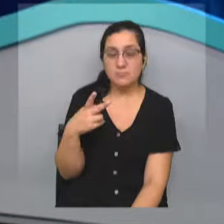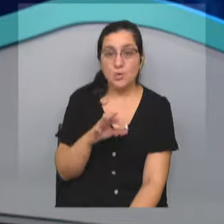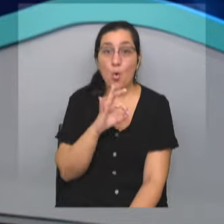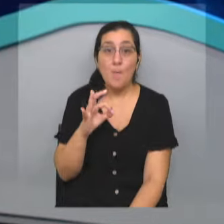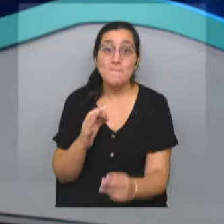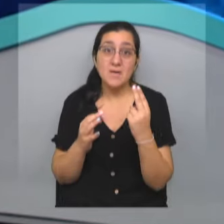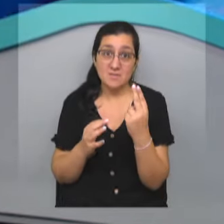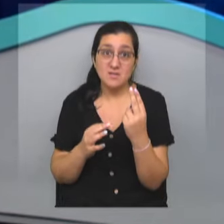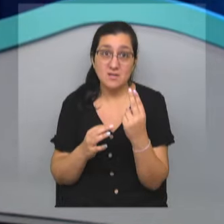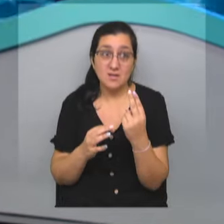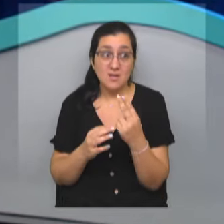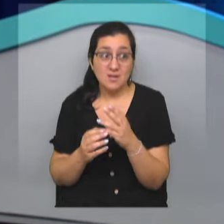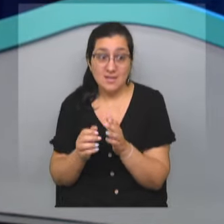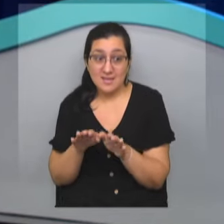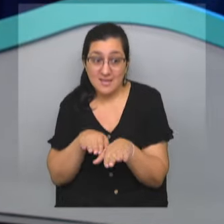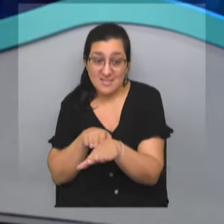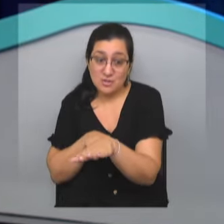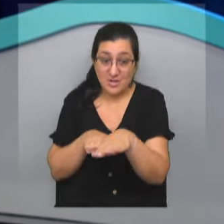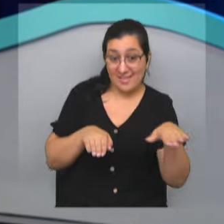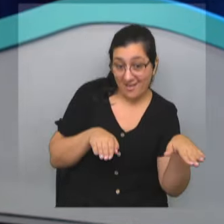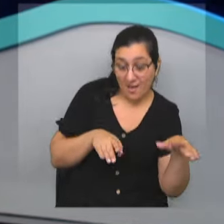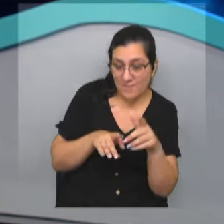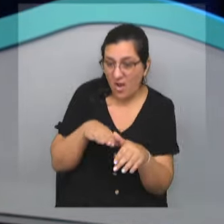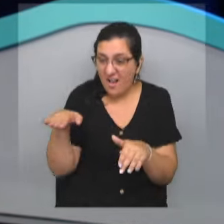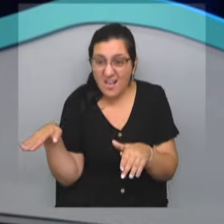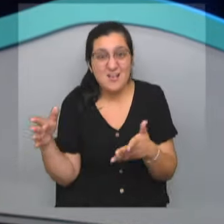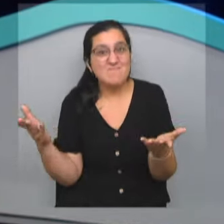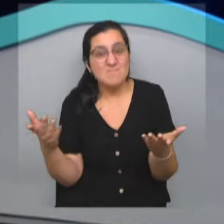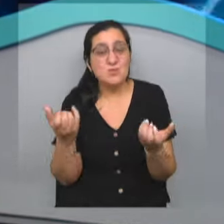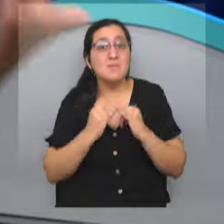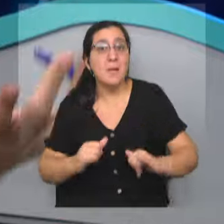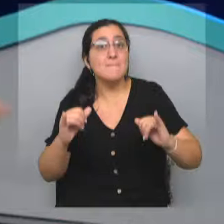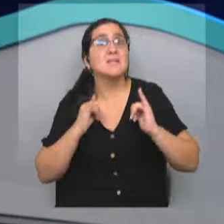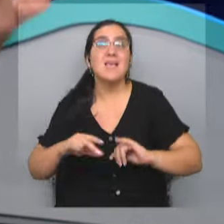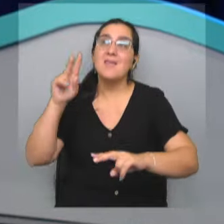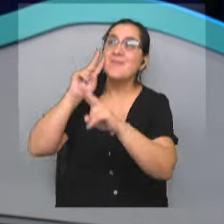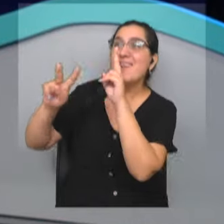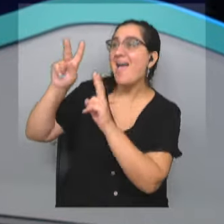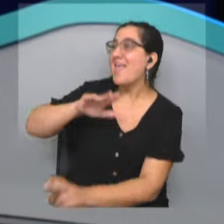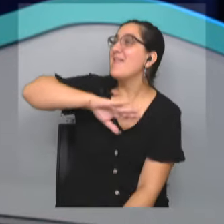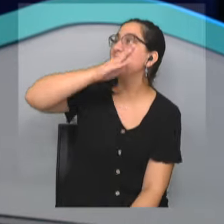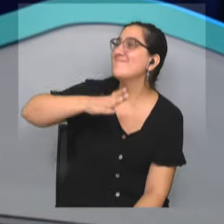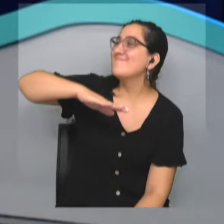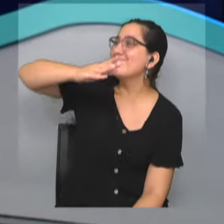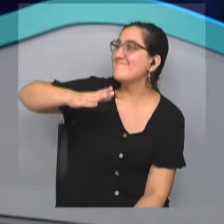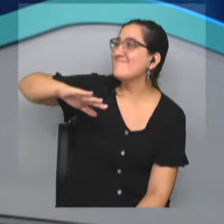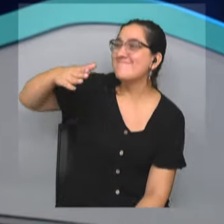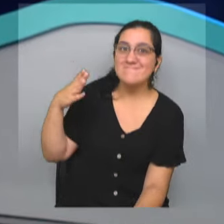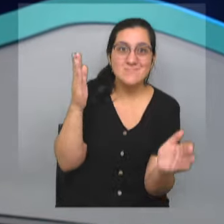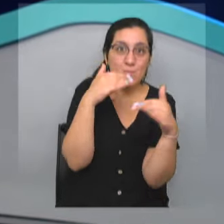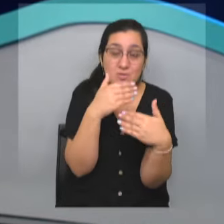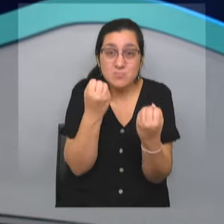lado, pero no del lado de la costa, que es donde se supone que vos vas a pasear y mirar el mar y la playa y las...